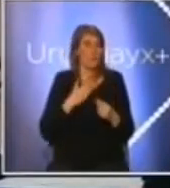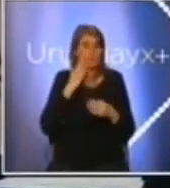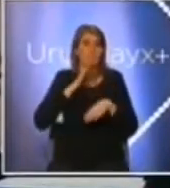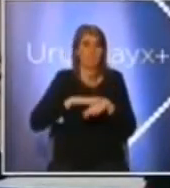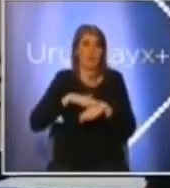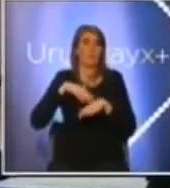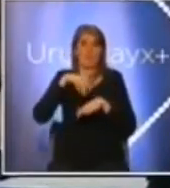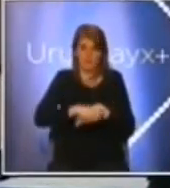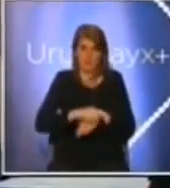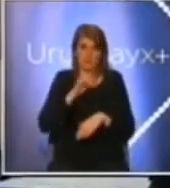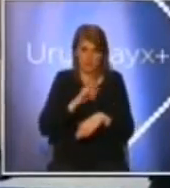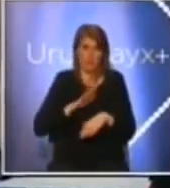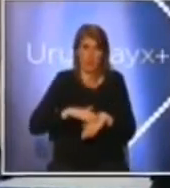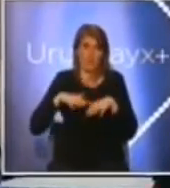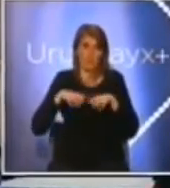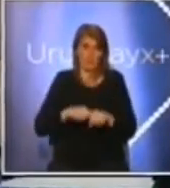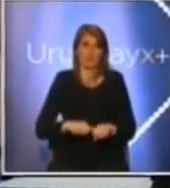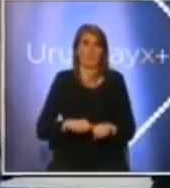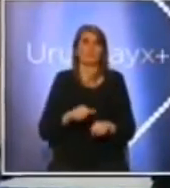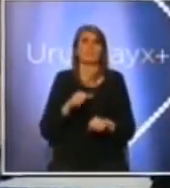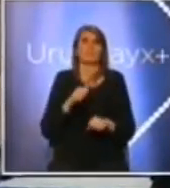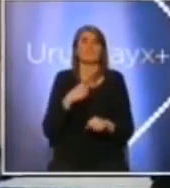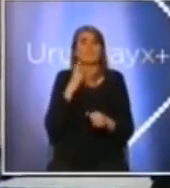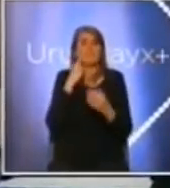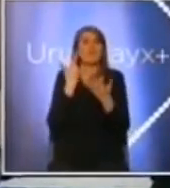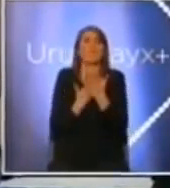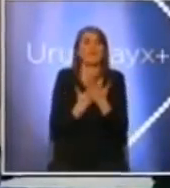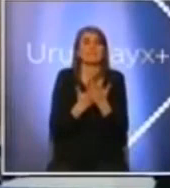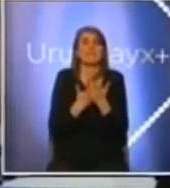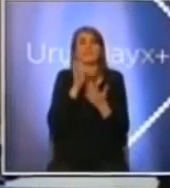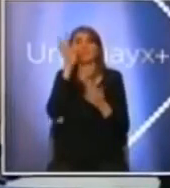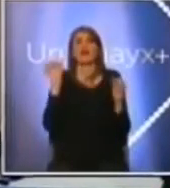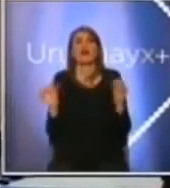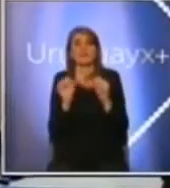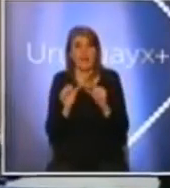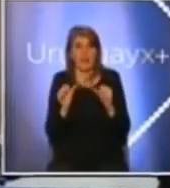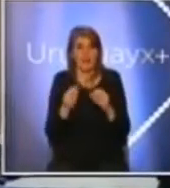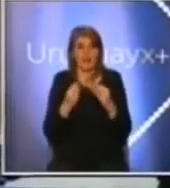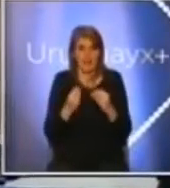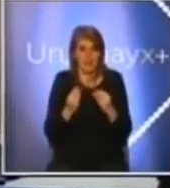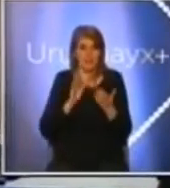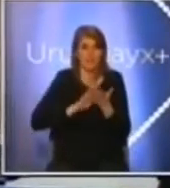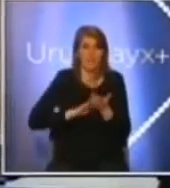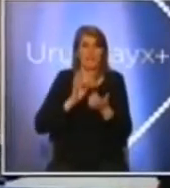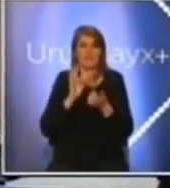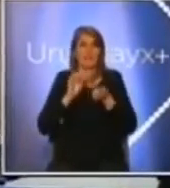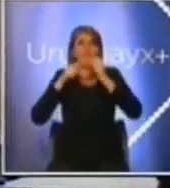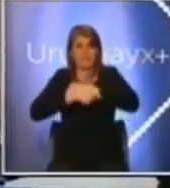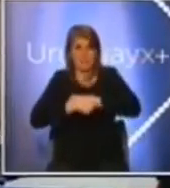comprometemos. ¿Qué haremos? ¿Qué proponemos? ¿Qué haremos en referencia a la transformación